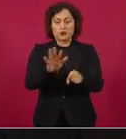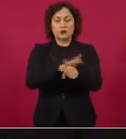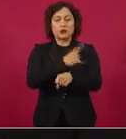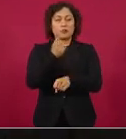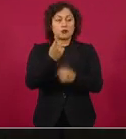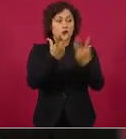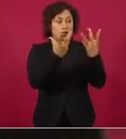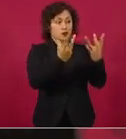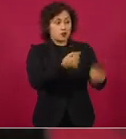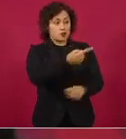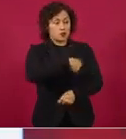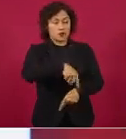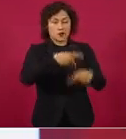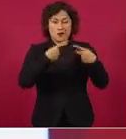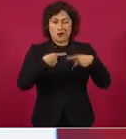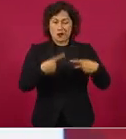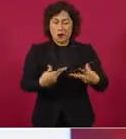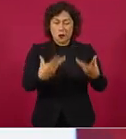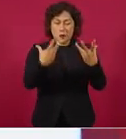mucha gente